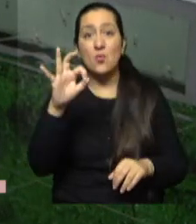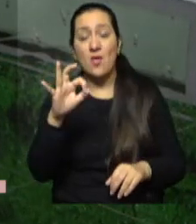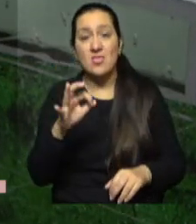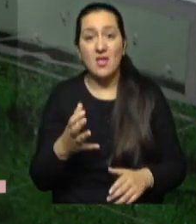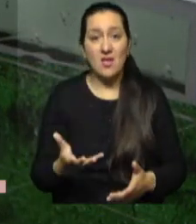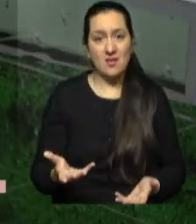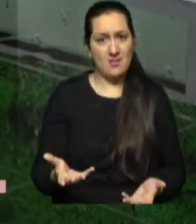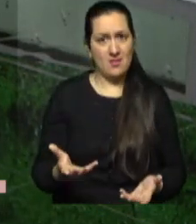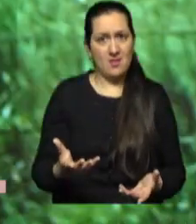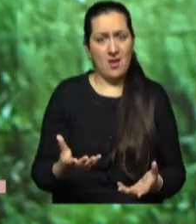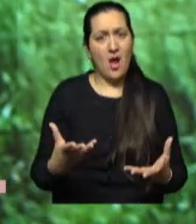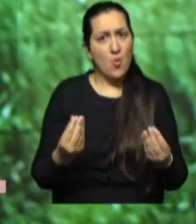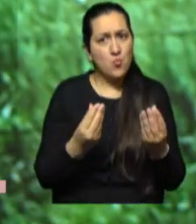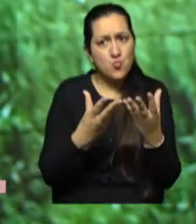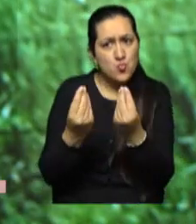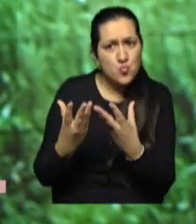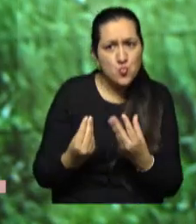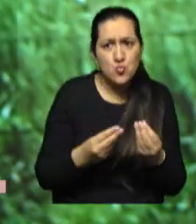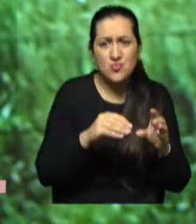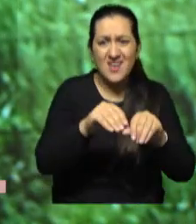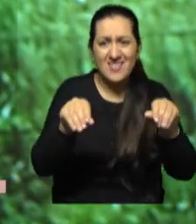hay una bruta concentración